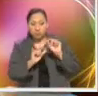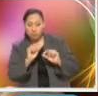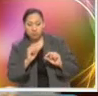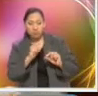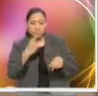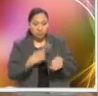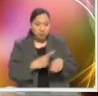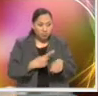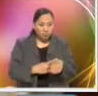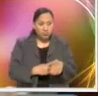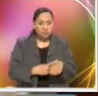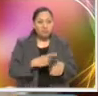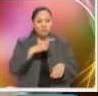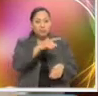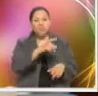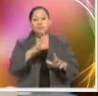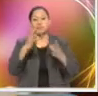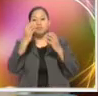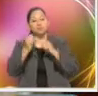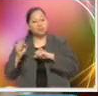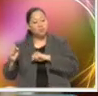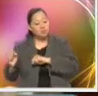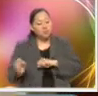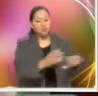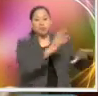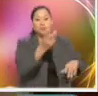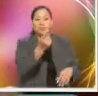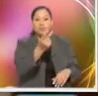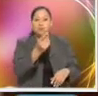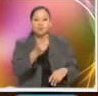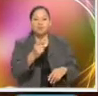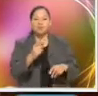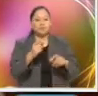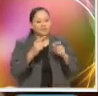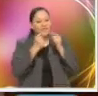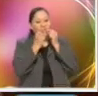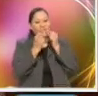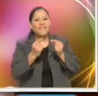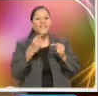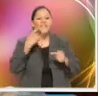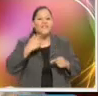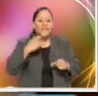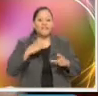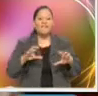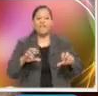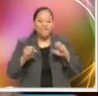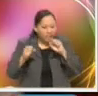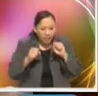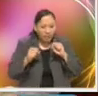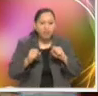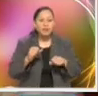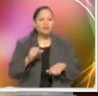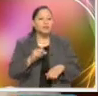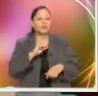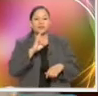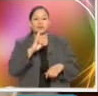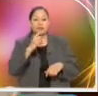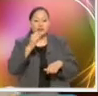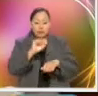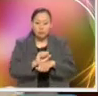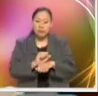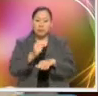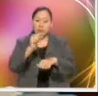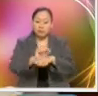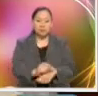salud, los aventara a su jauría de perros rabiosos. Así que pasaron también los días y también pasaron las